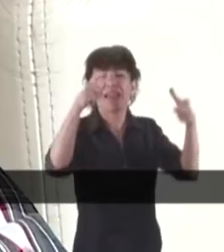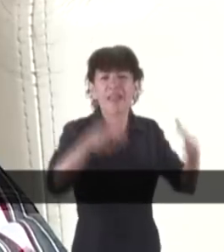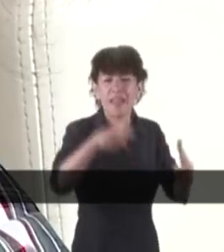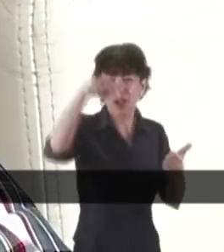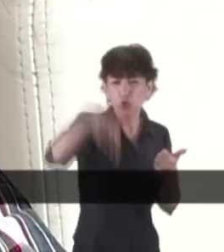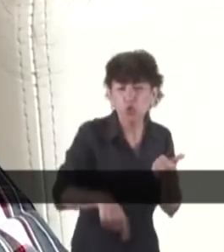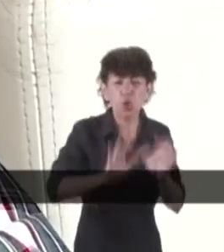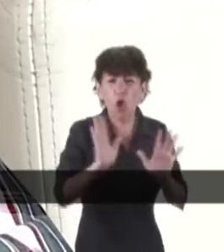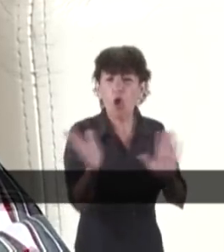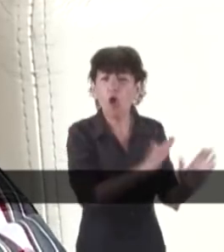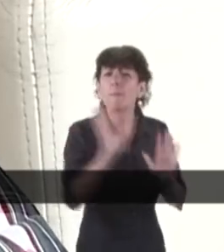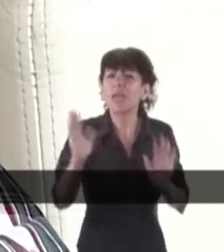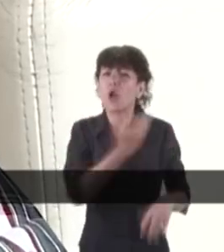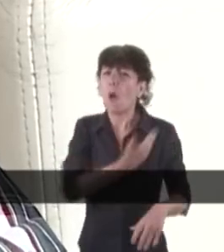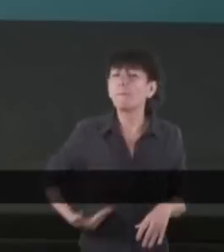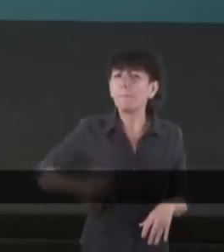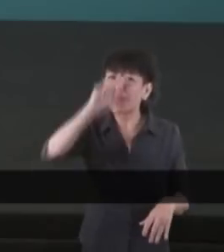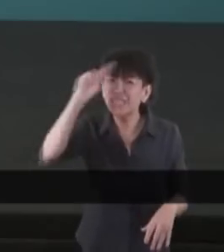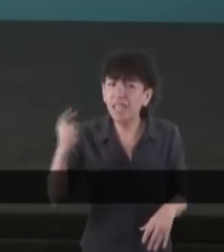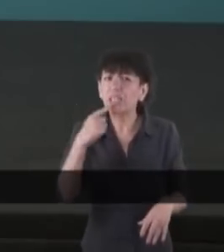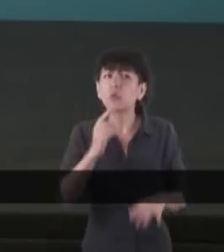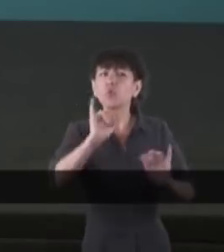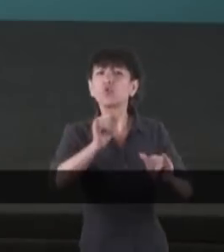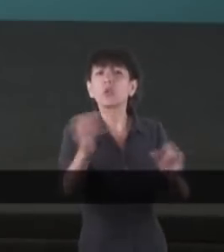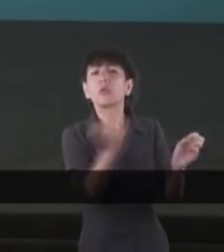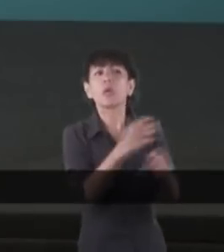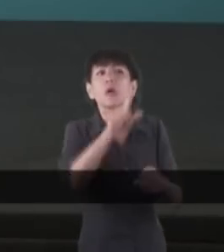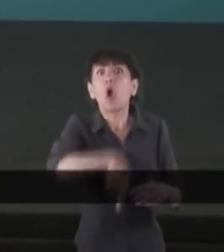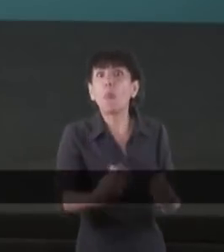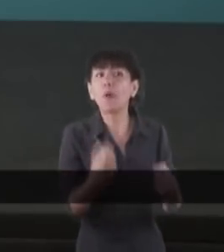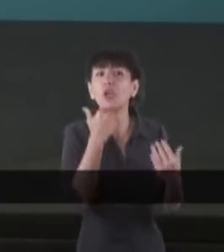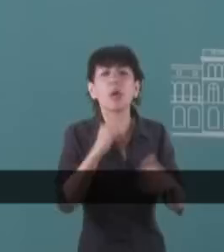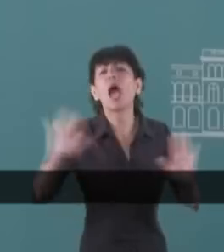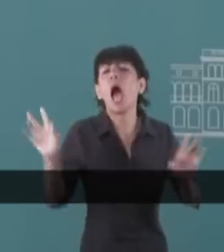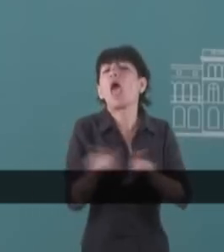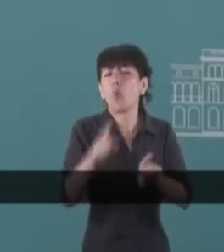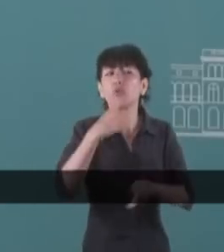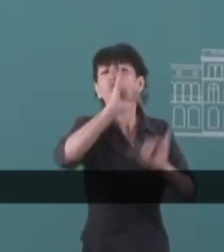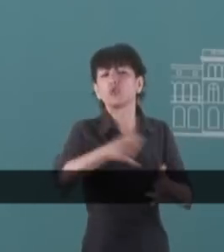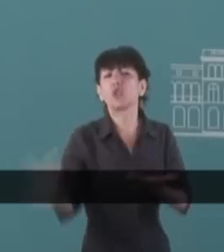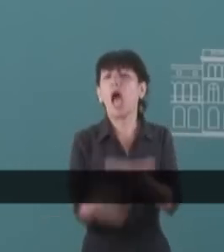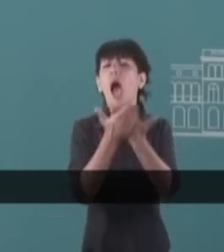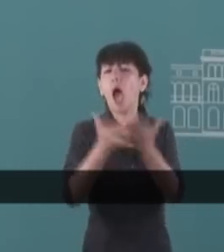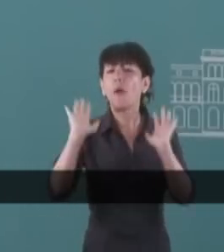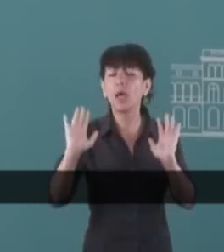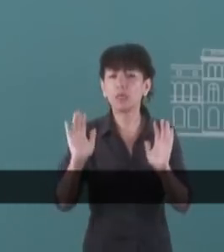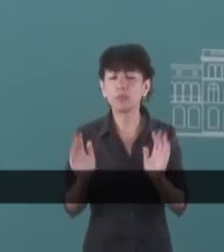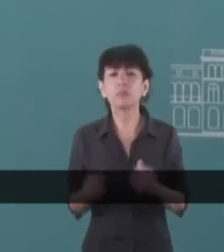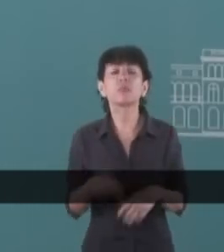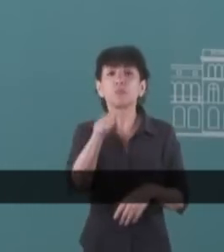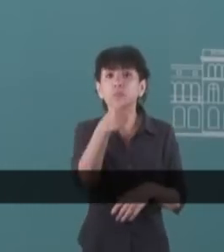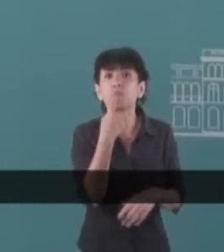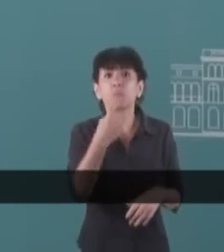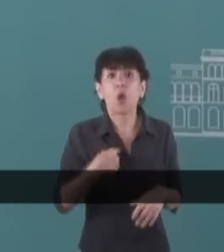¿Realmente el presidente avala espionajes ilegales para denunciarlos en cadena nacional? Gracias. Gracias, Nicolás. Como usted me hace en las preguntas que se